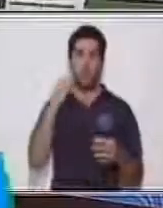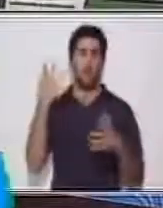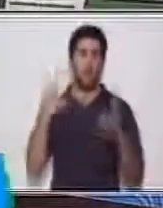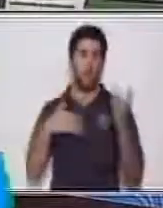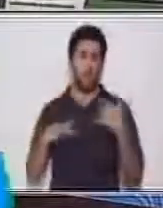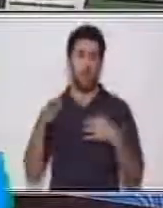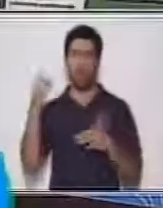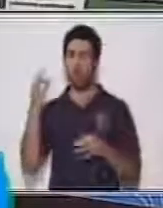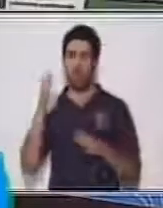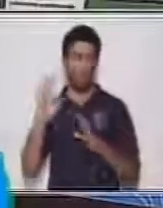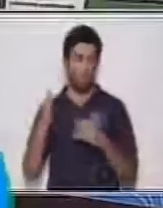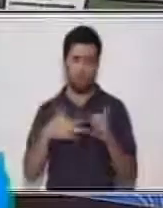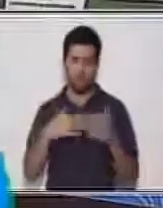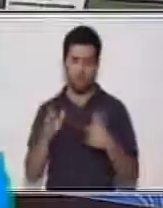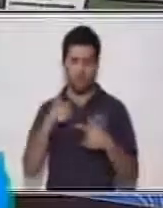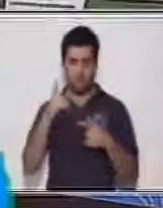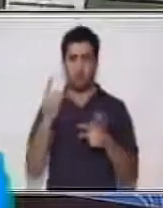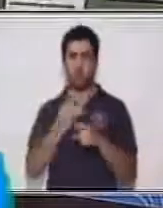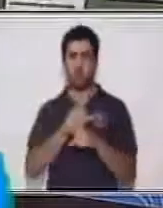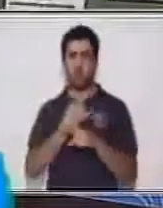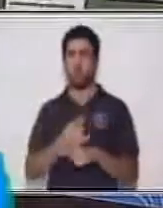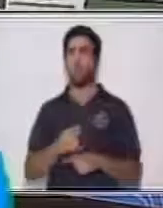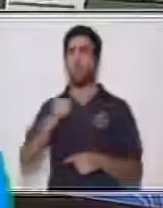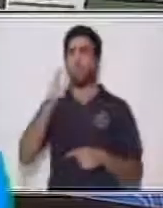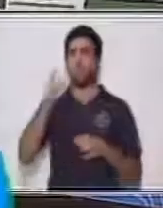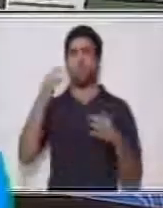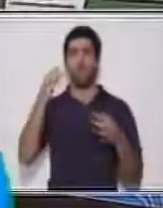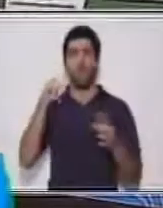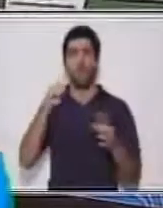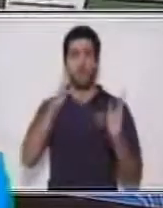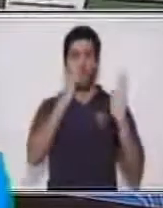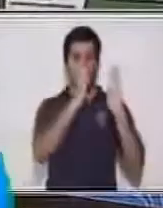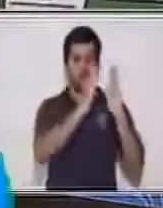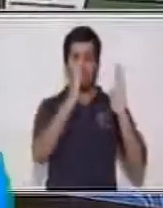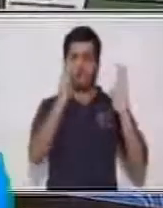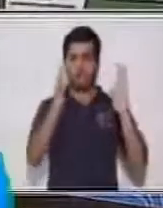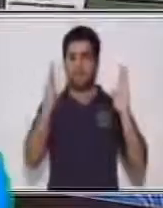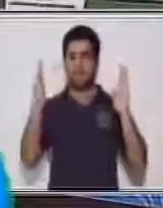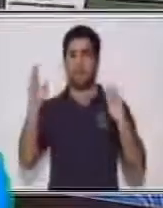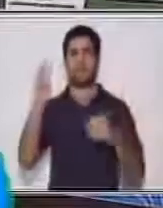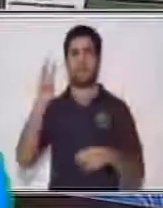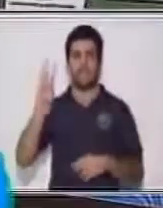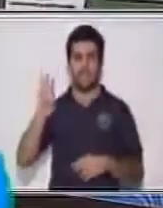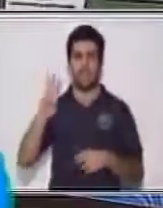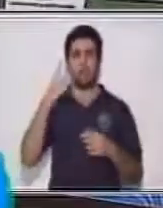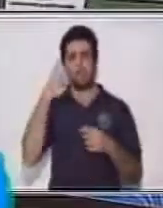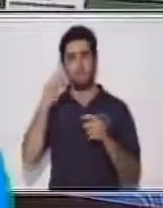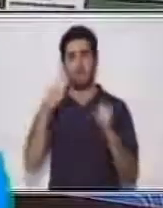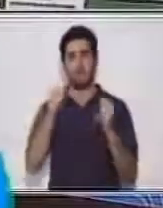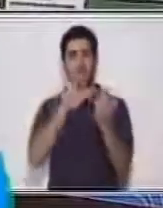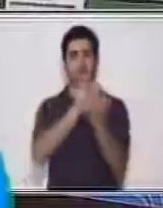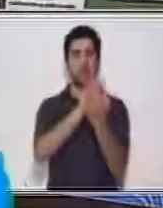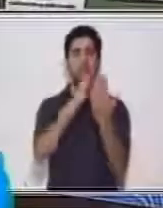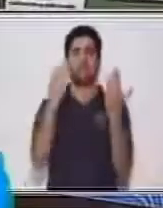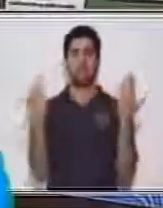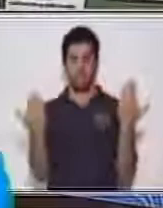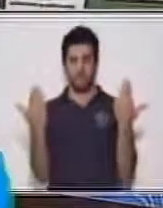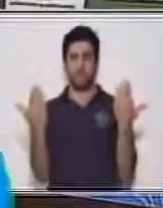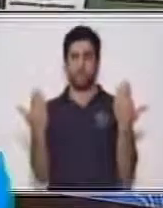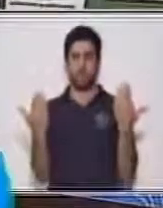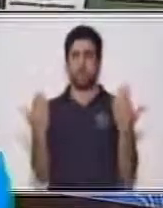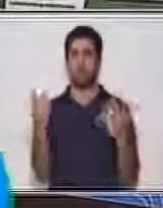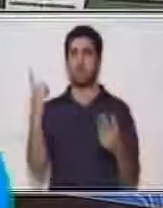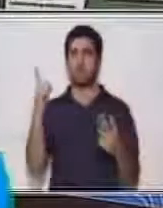utilizar. ¿Y qué vas a hacer? En tu hoja la vas a dividir en 3 espacios para formar un trifoliar. 3 espacios que